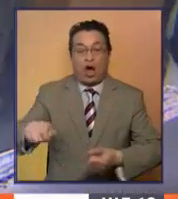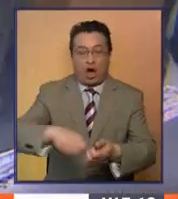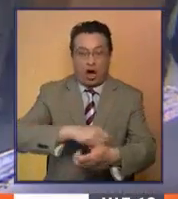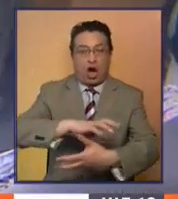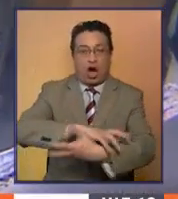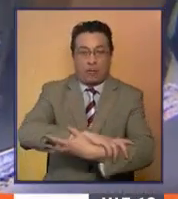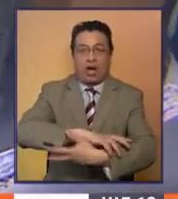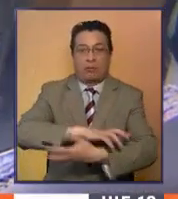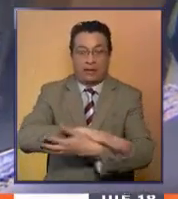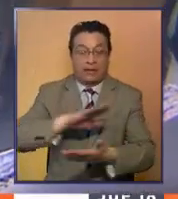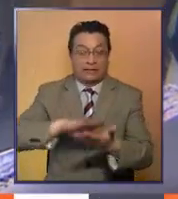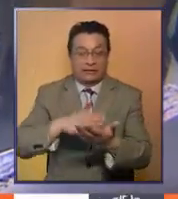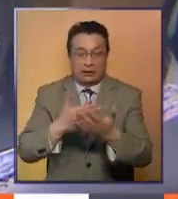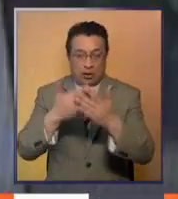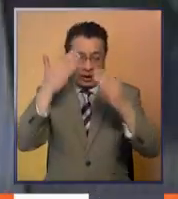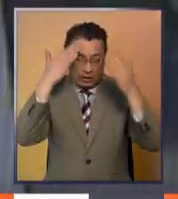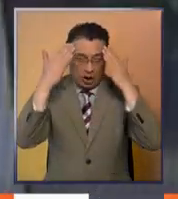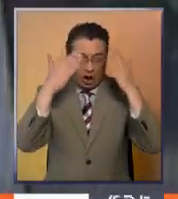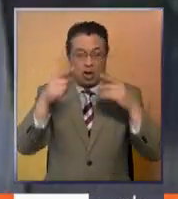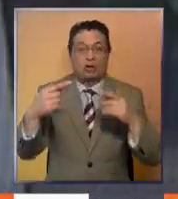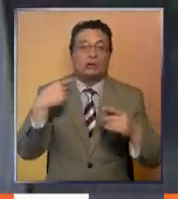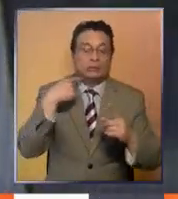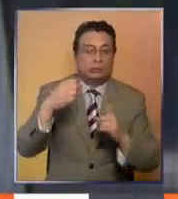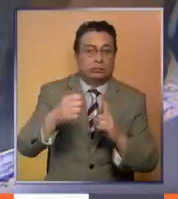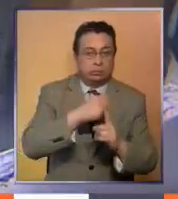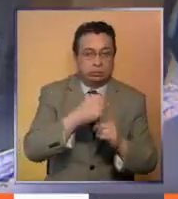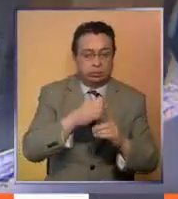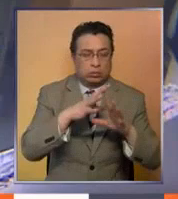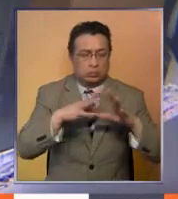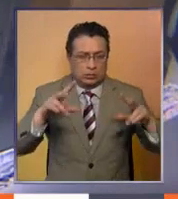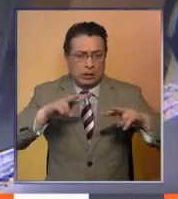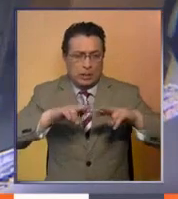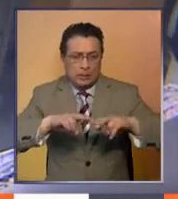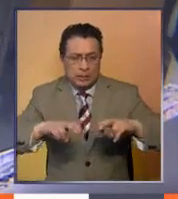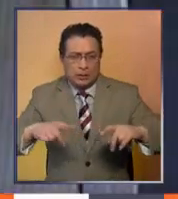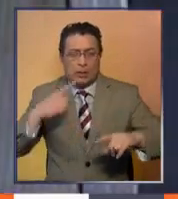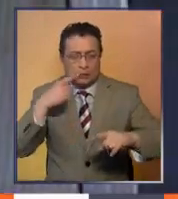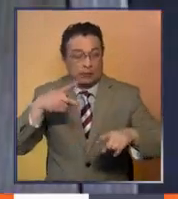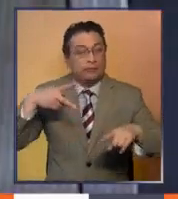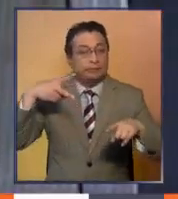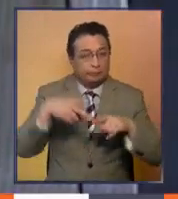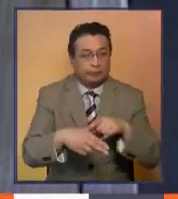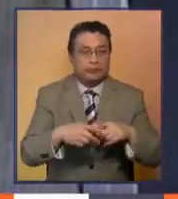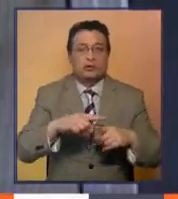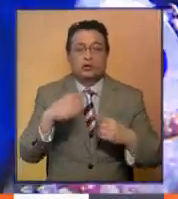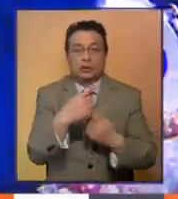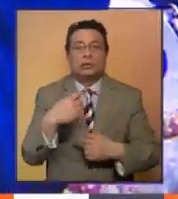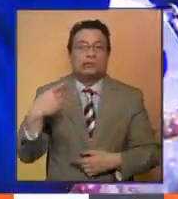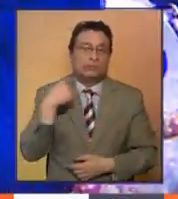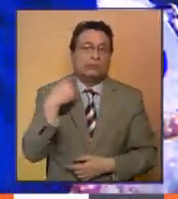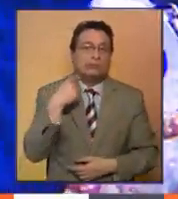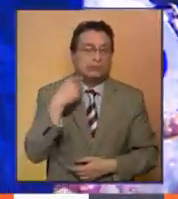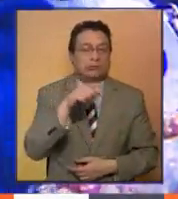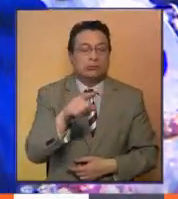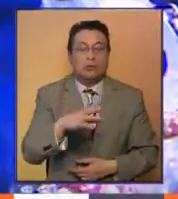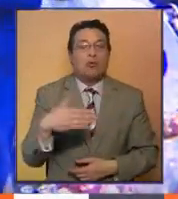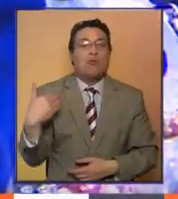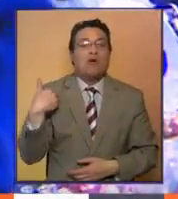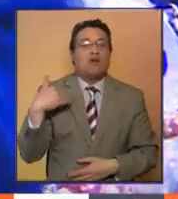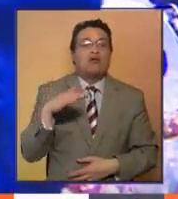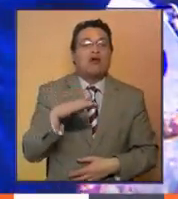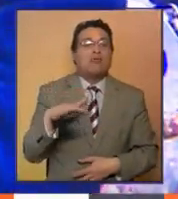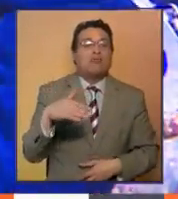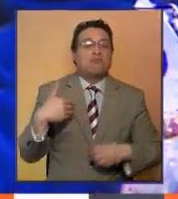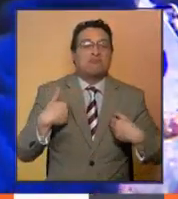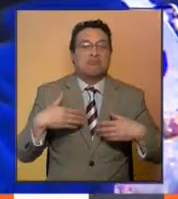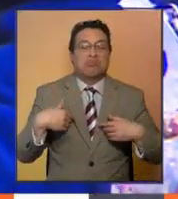preocuparse de la salud mental de las víctimas se han realizado extensas investigaciones para terminar con la impunidad de aquellos a los que parece no importarles los al